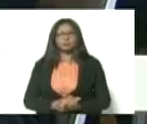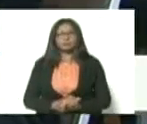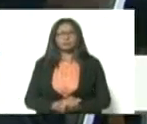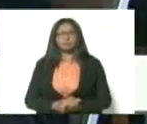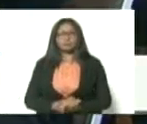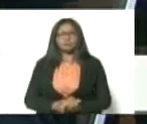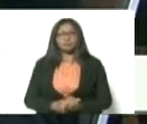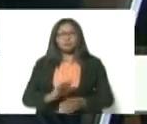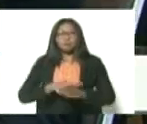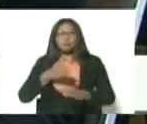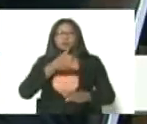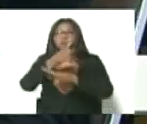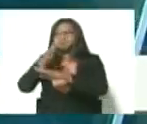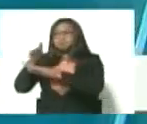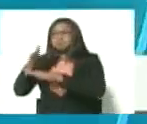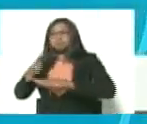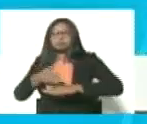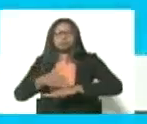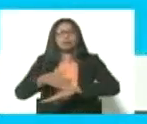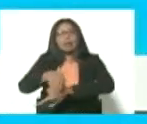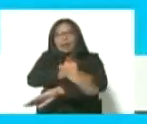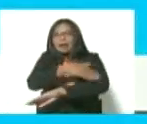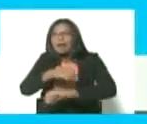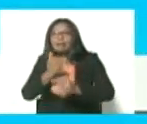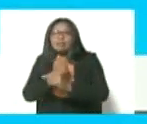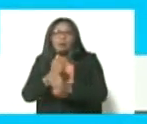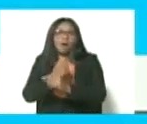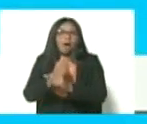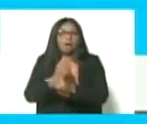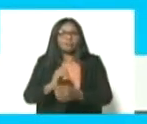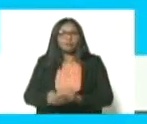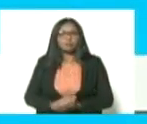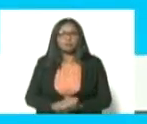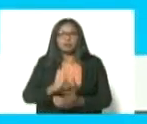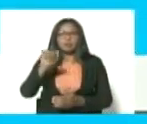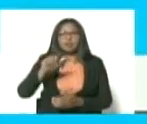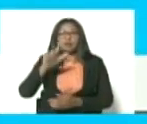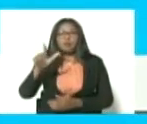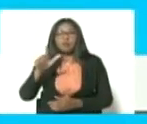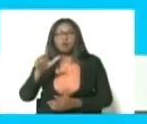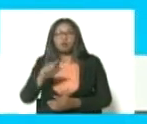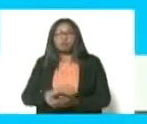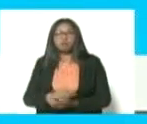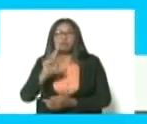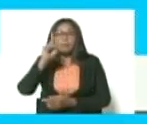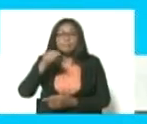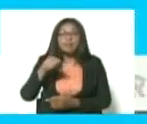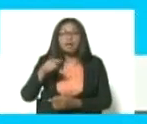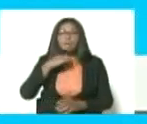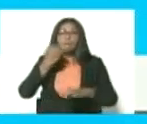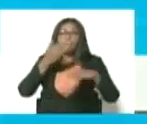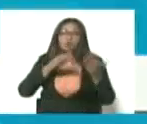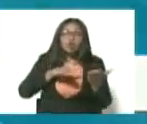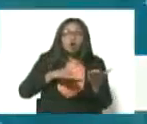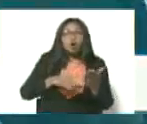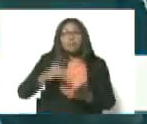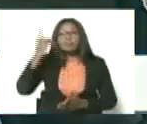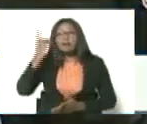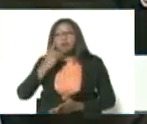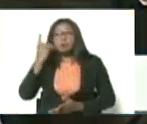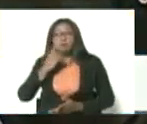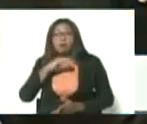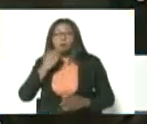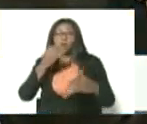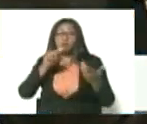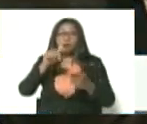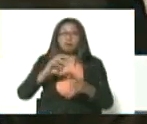porque andaba en la calle. Por allá por el mes de julio perdimos al jefe de gobierno de Caracas, un gran líder